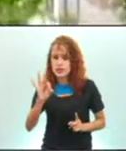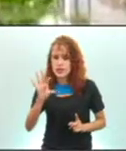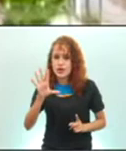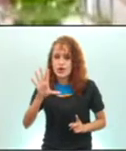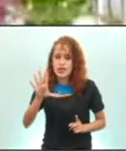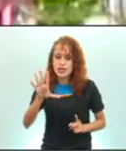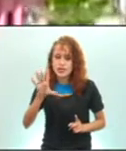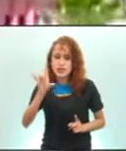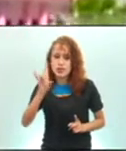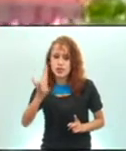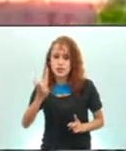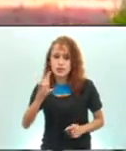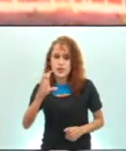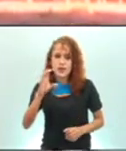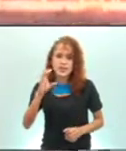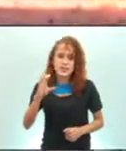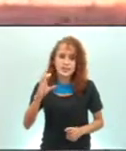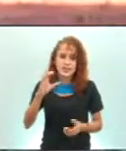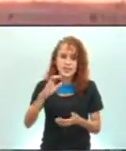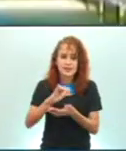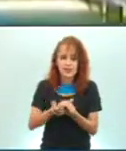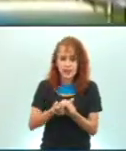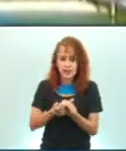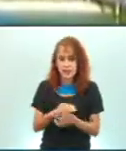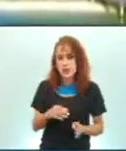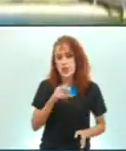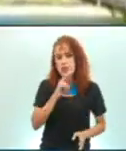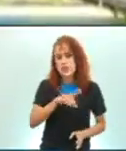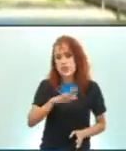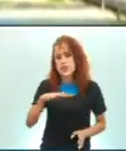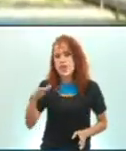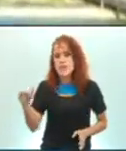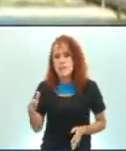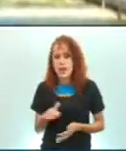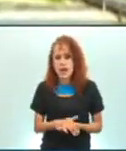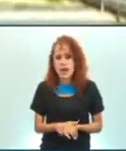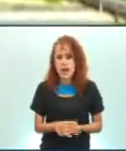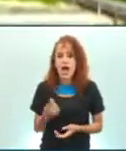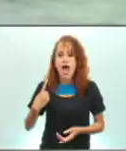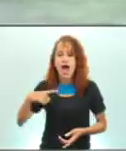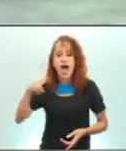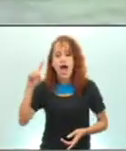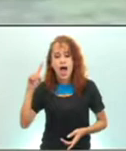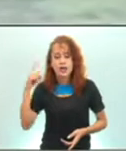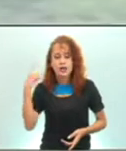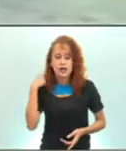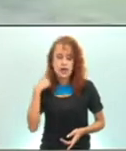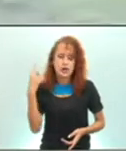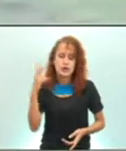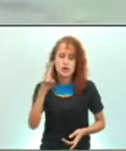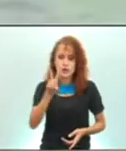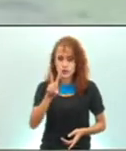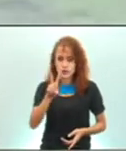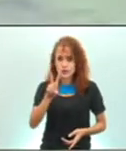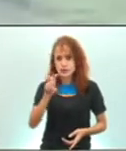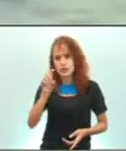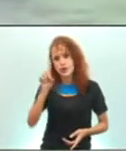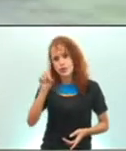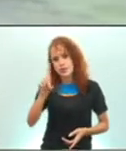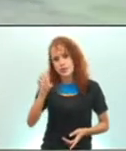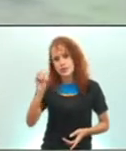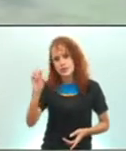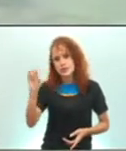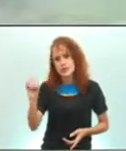y 59 centímetros del nivel medio del mar hasta el año 2100.